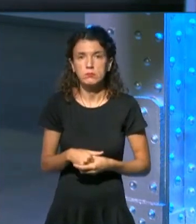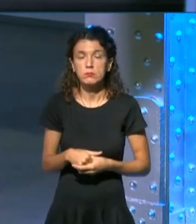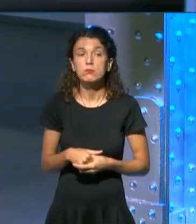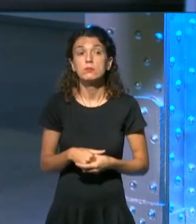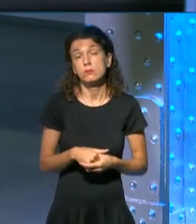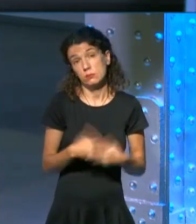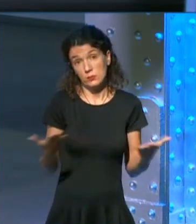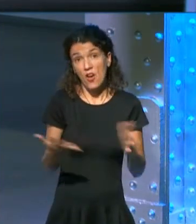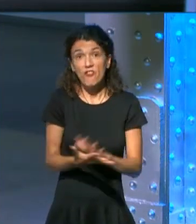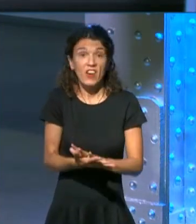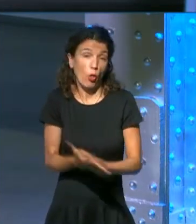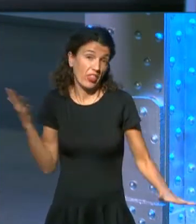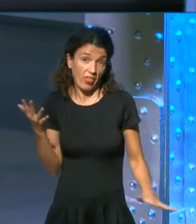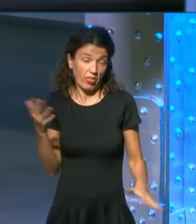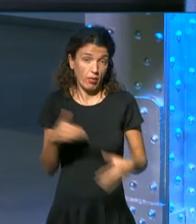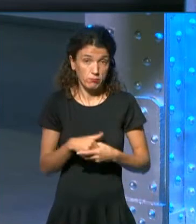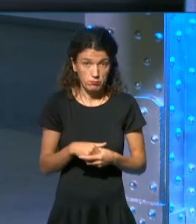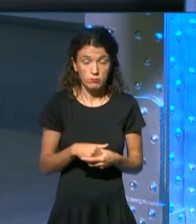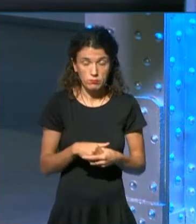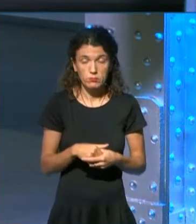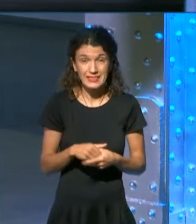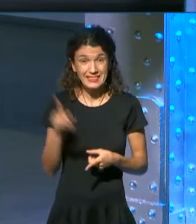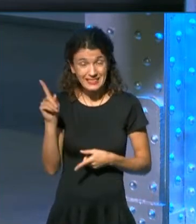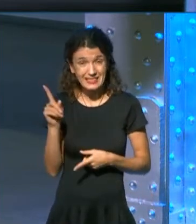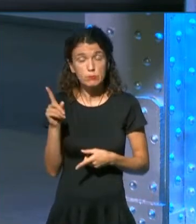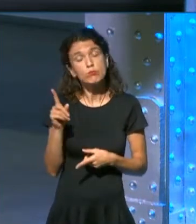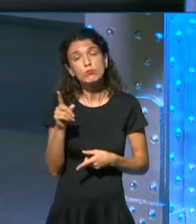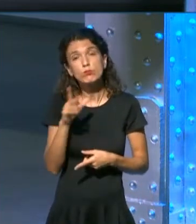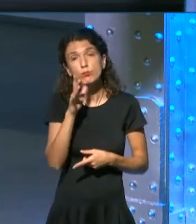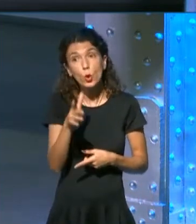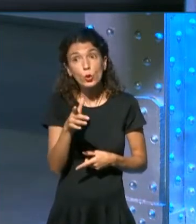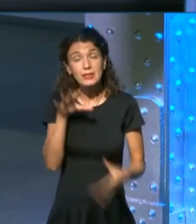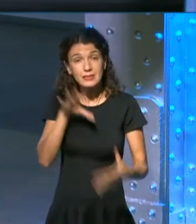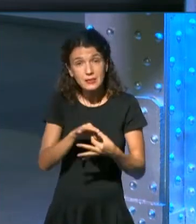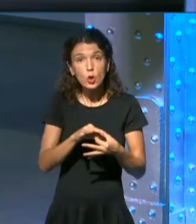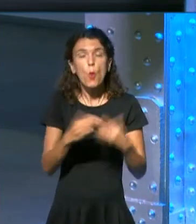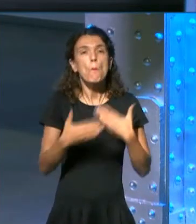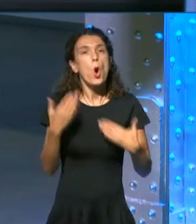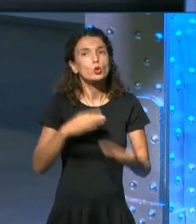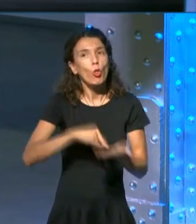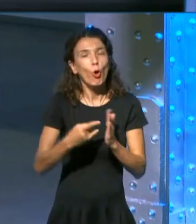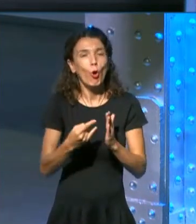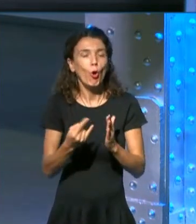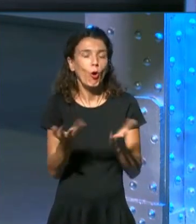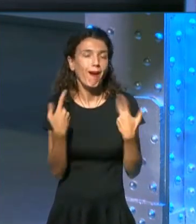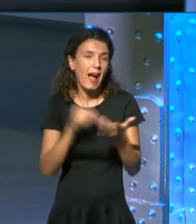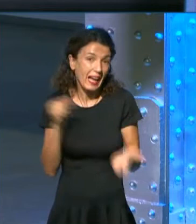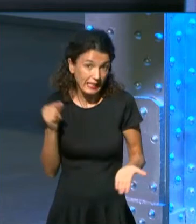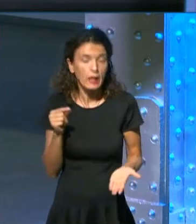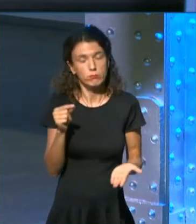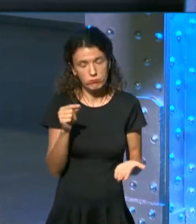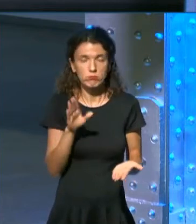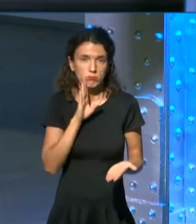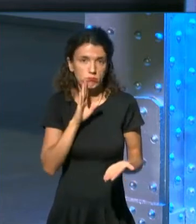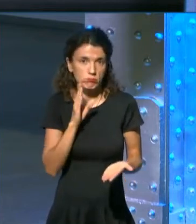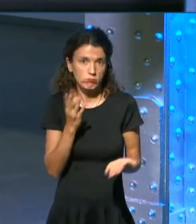y velocidad. Y esto viene muy al pelo porque esta moda de los métodos ágiles que estamos viviendo hoy en día, pese a que, como os